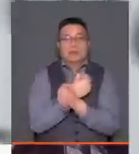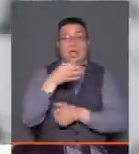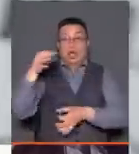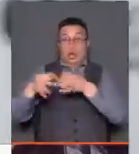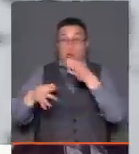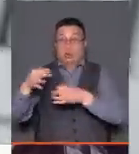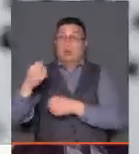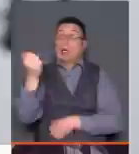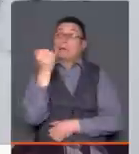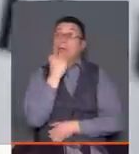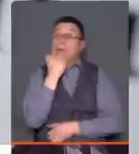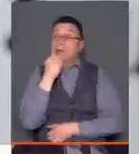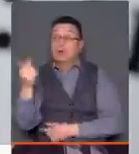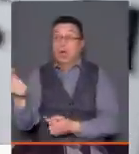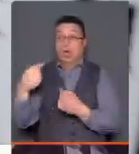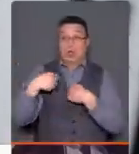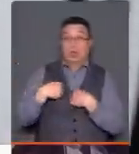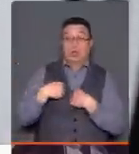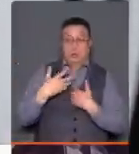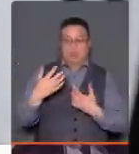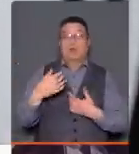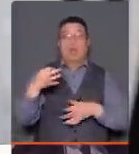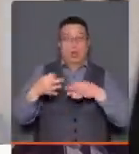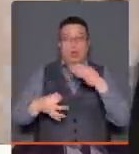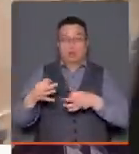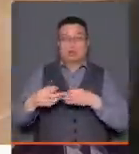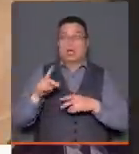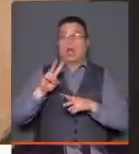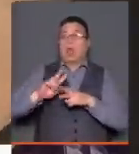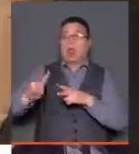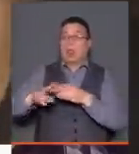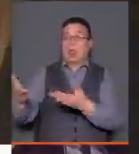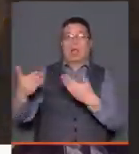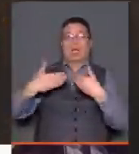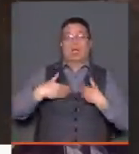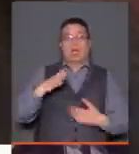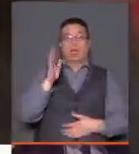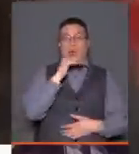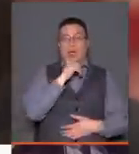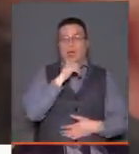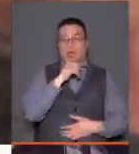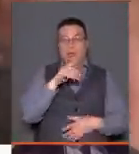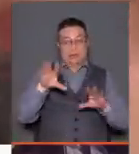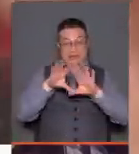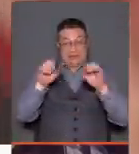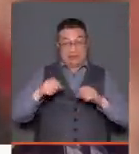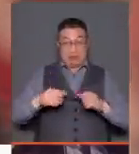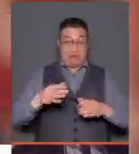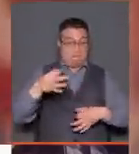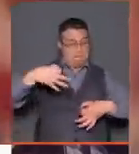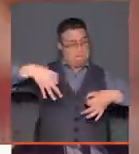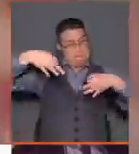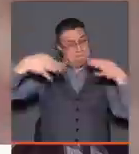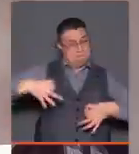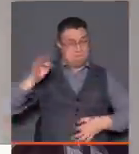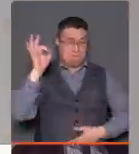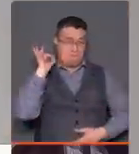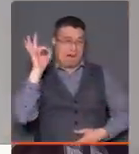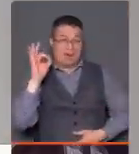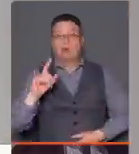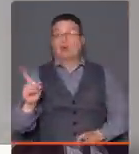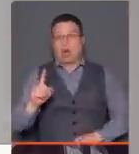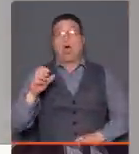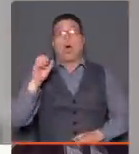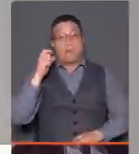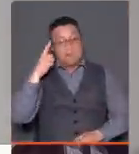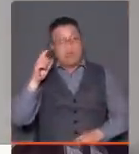se equivoca pero es también la justicia que no repara ningún sistema es infalible eso está claro pero no se obliga a pensar que nunca